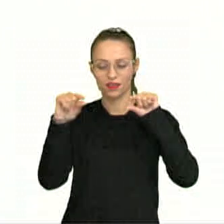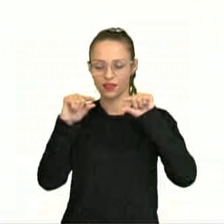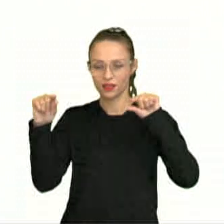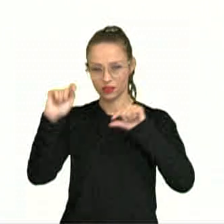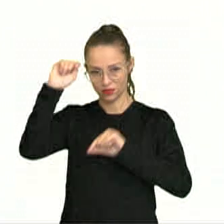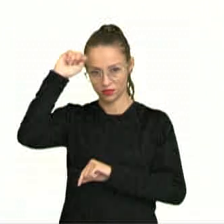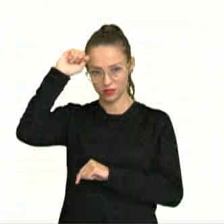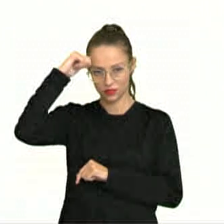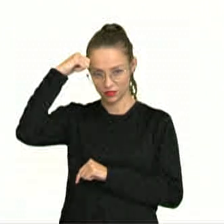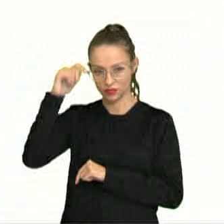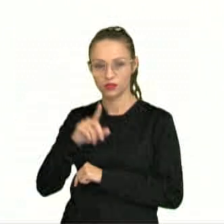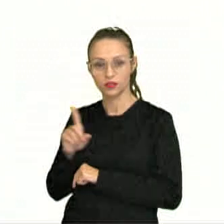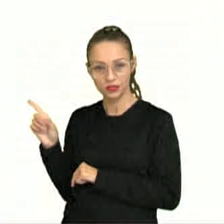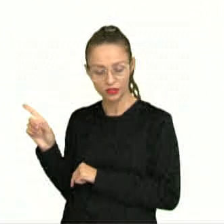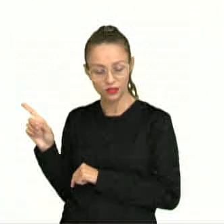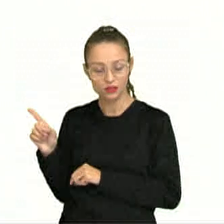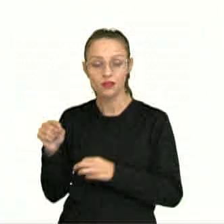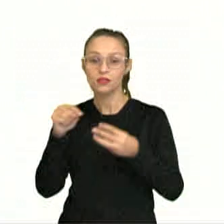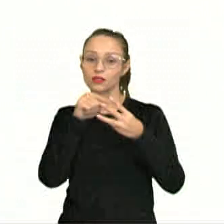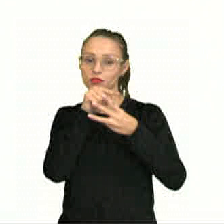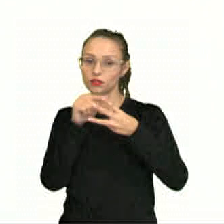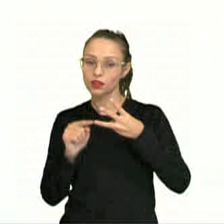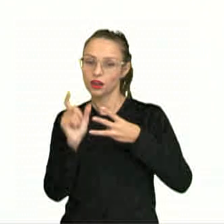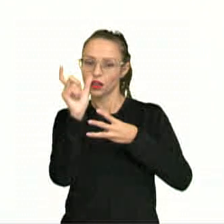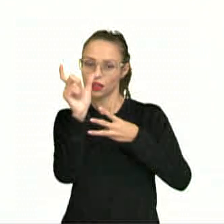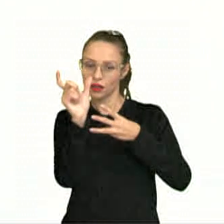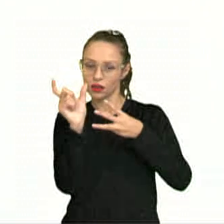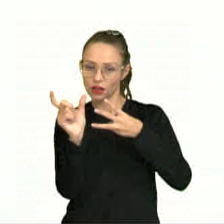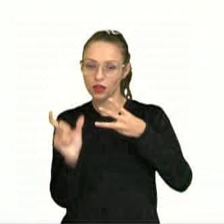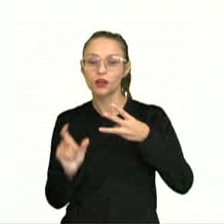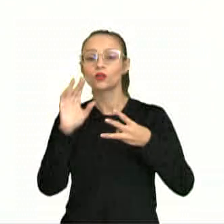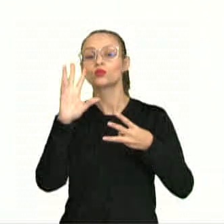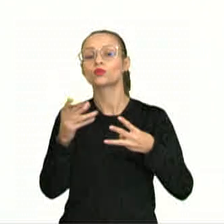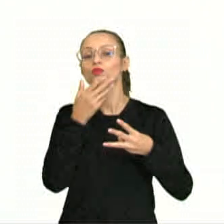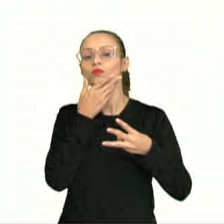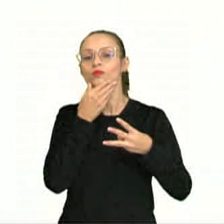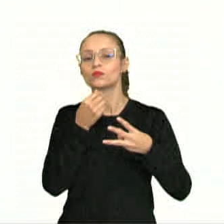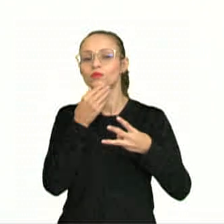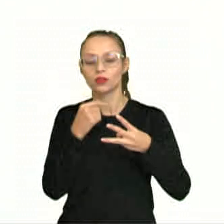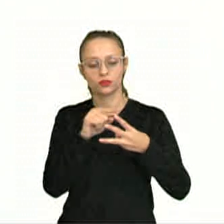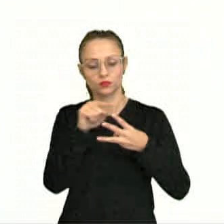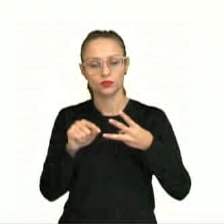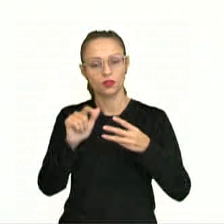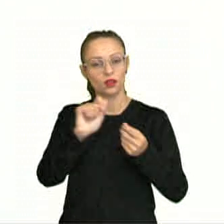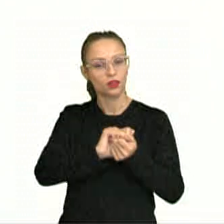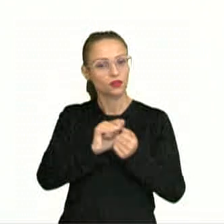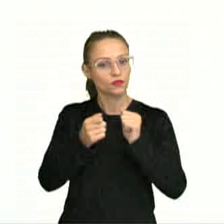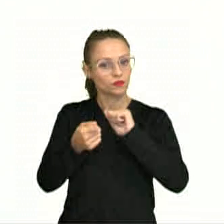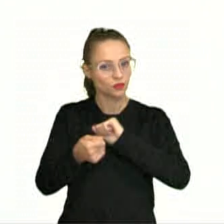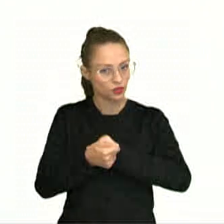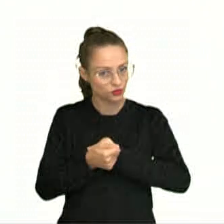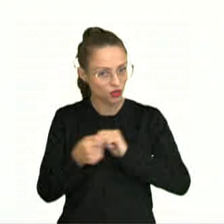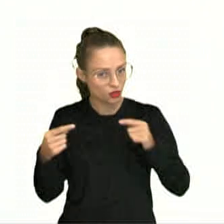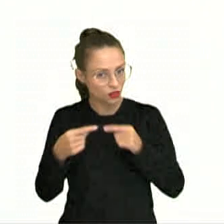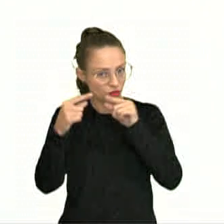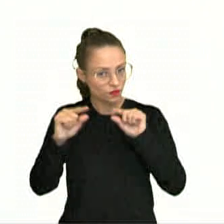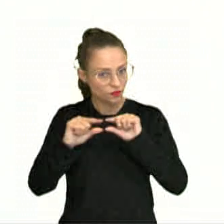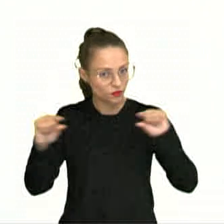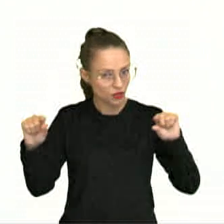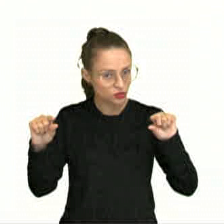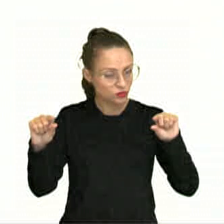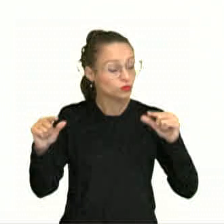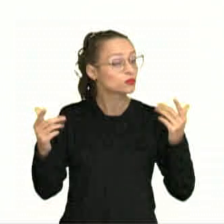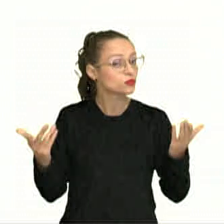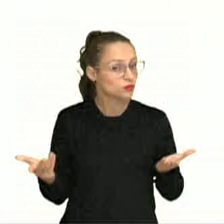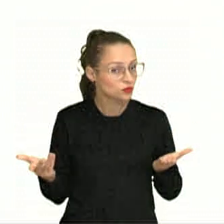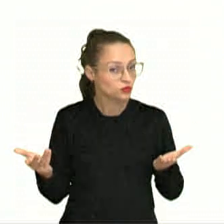e grande. Estão todos no masculino e você deve flexionar de acordo com a frase, ou